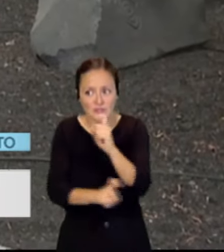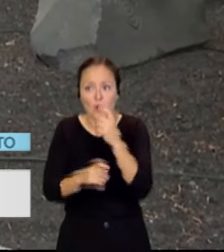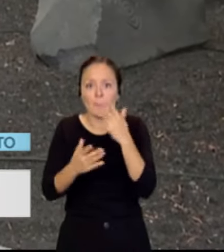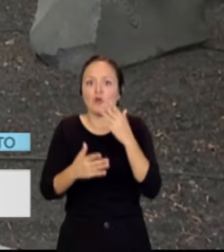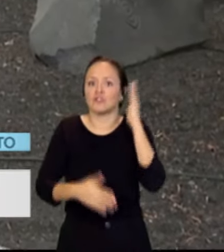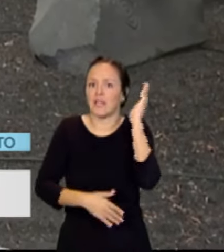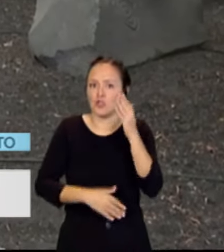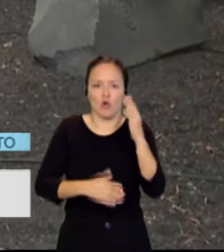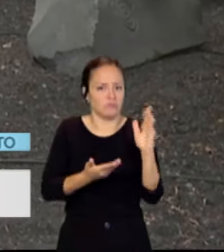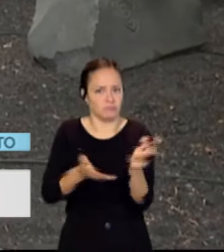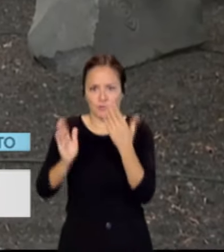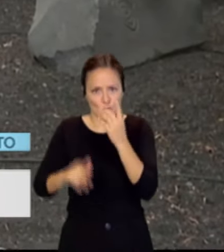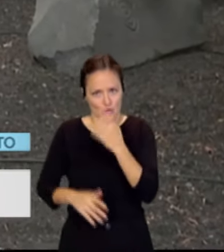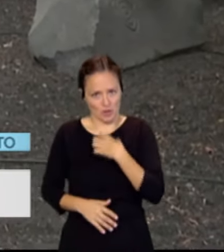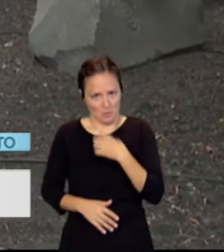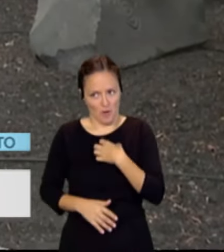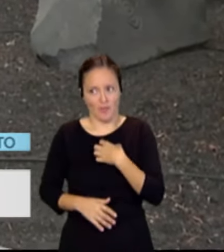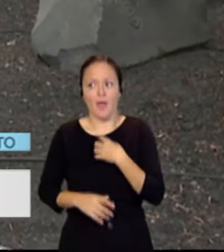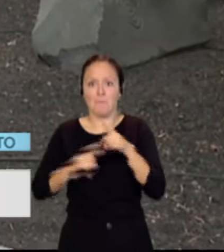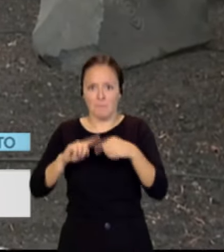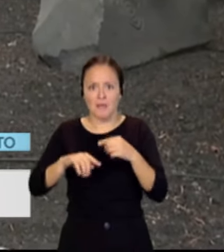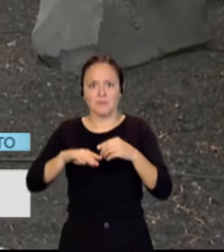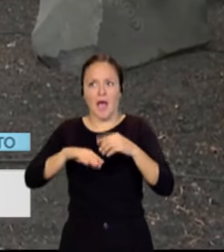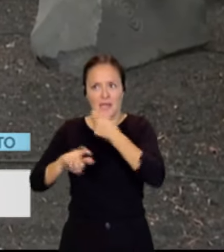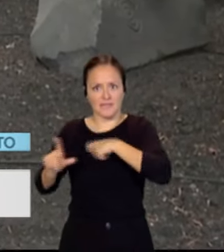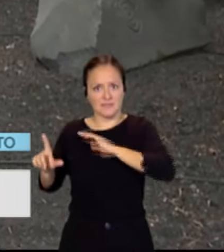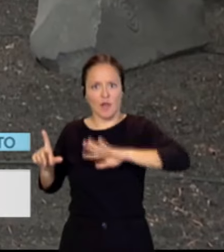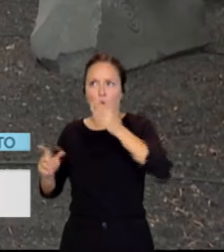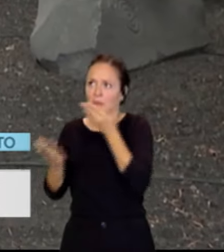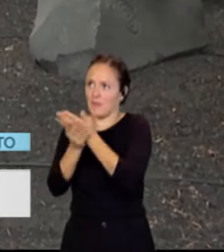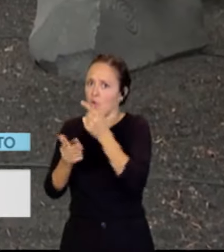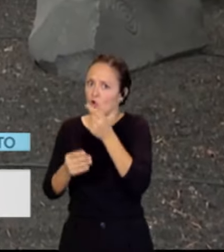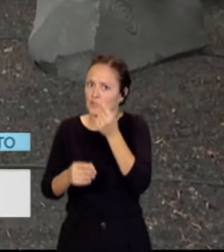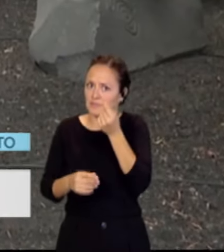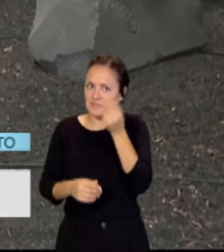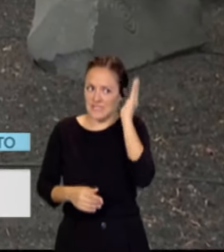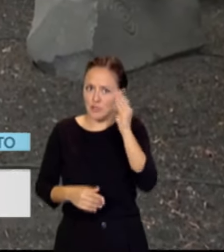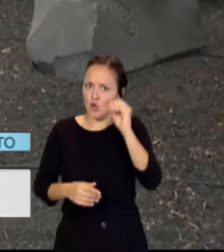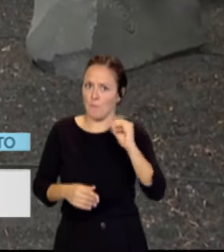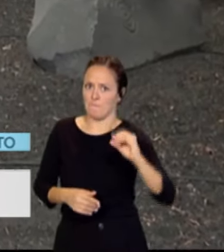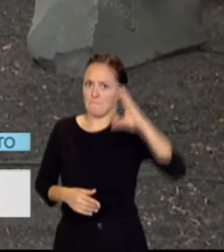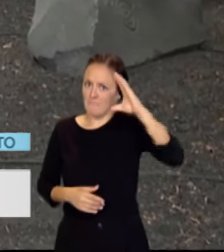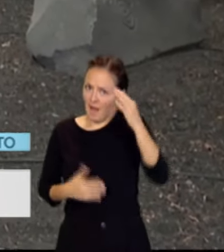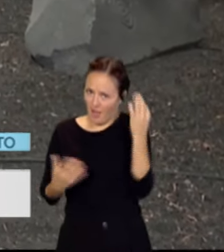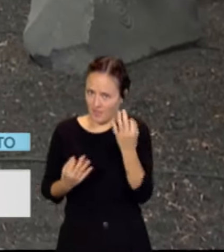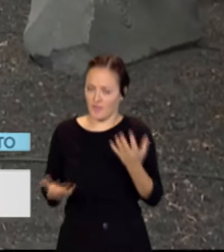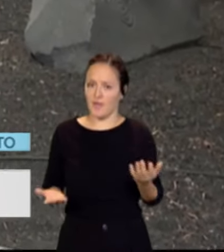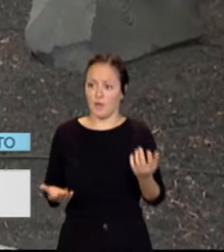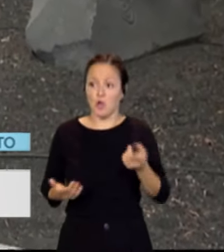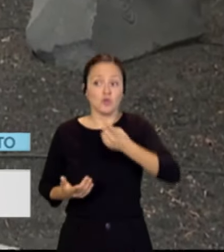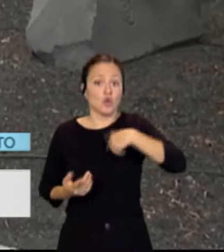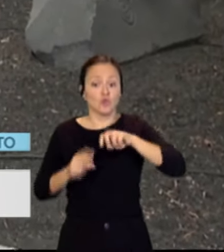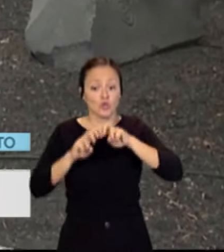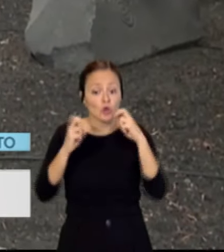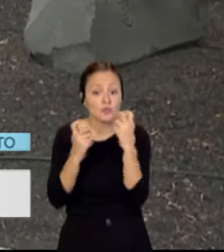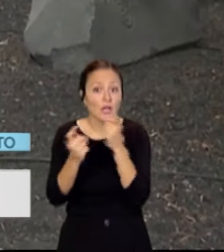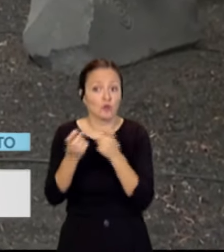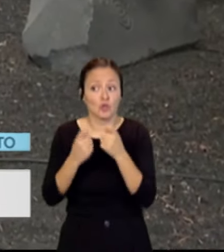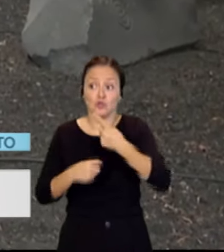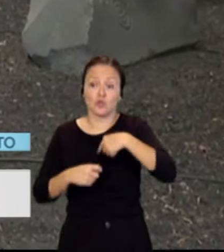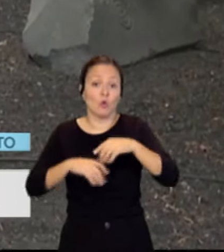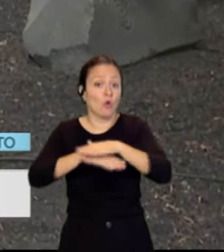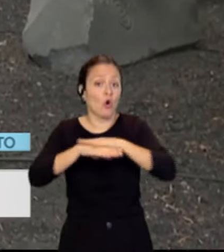Estado para que sea incrementada nosotros lo que ponía poníamos sobre la mesa es que Eh bueno somos un nuevo equipo